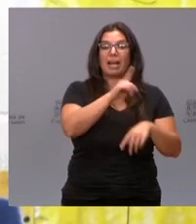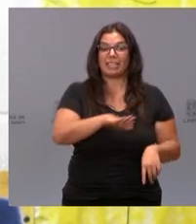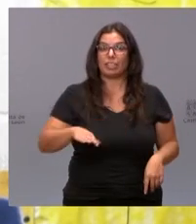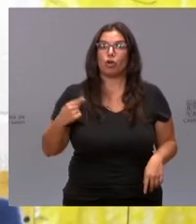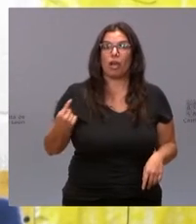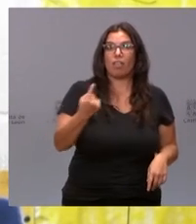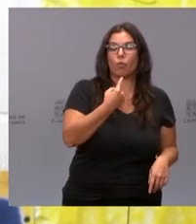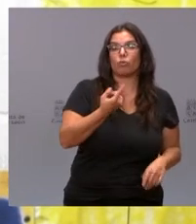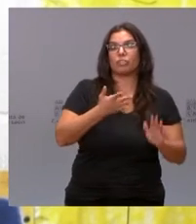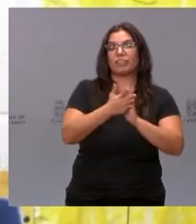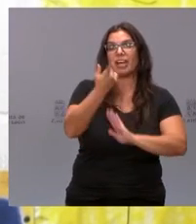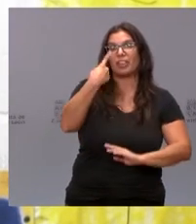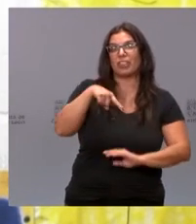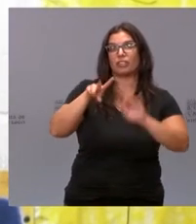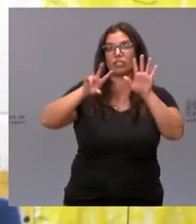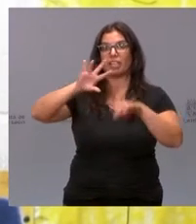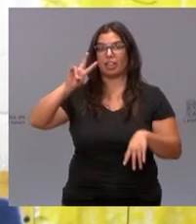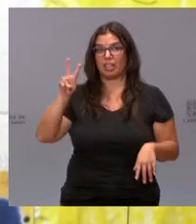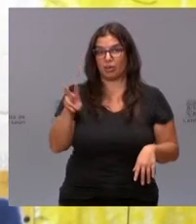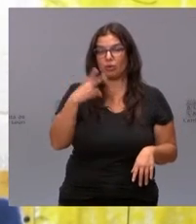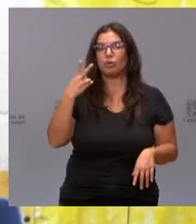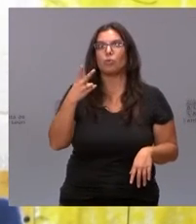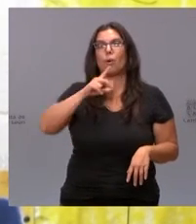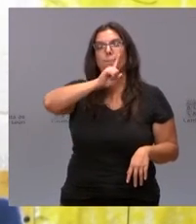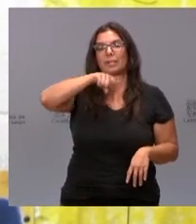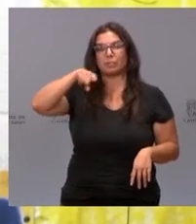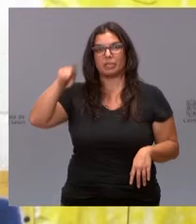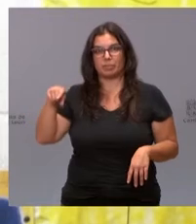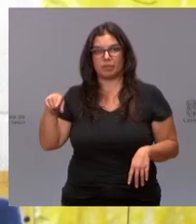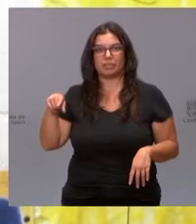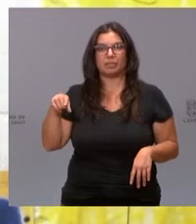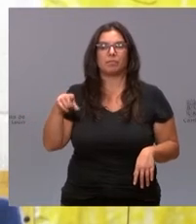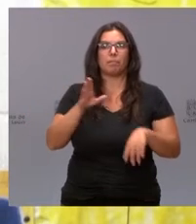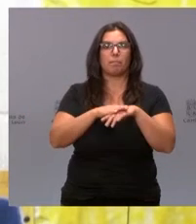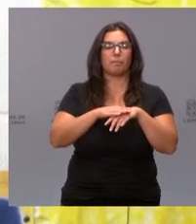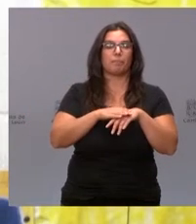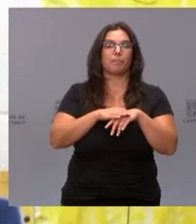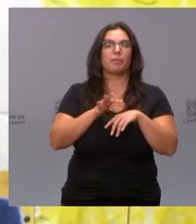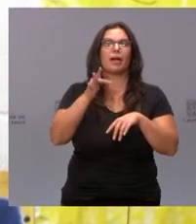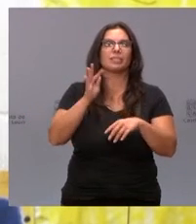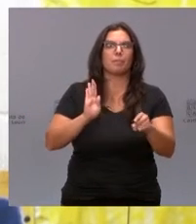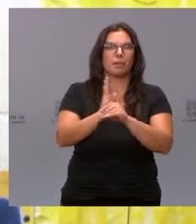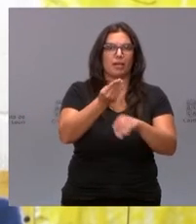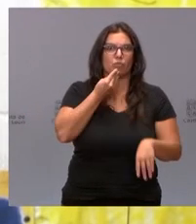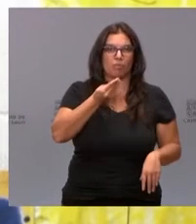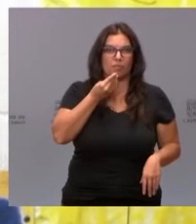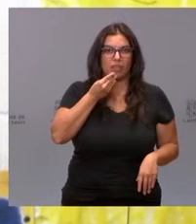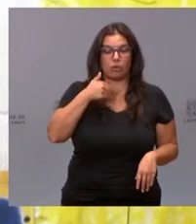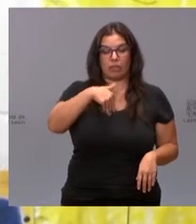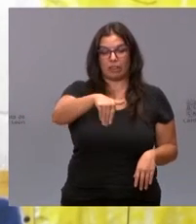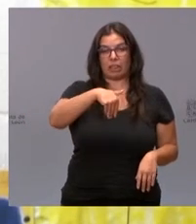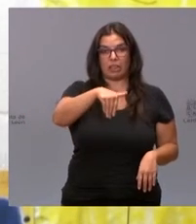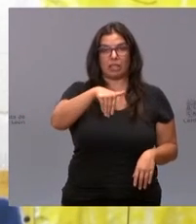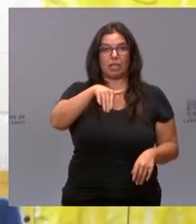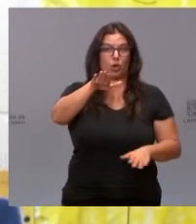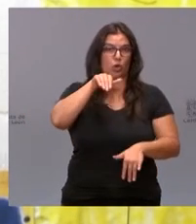unos 175 euros al mes, además de las becas de comedor que saldrán a